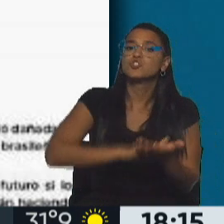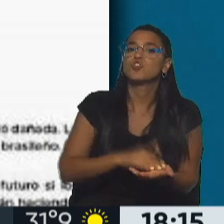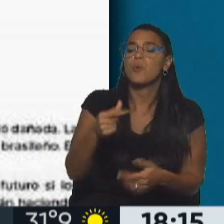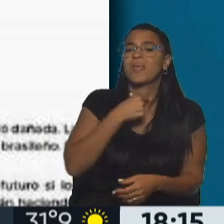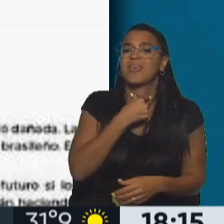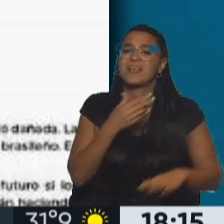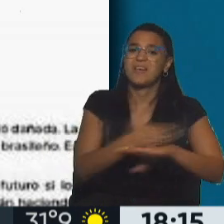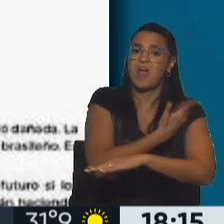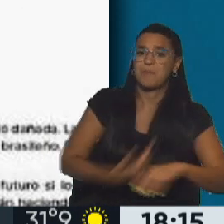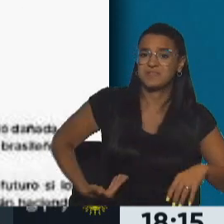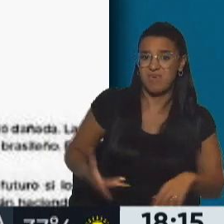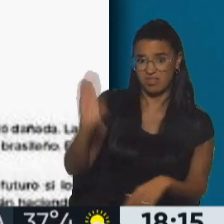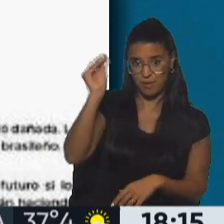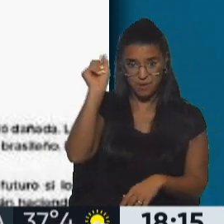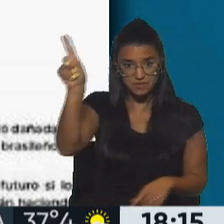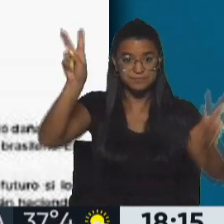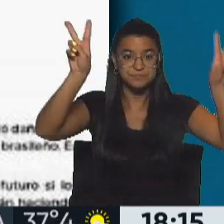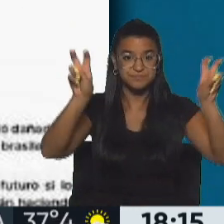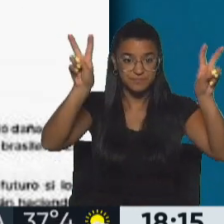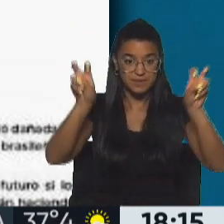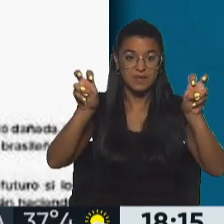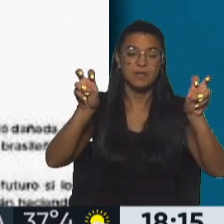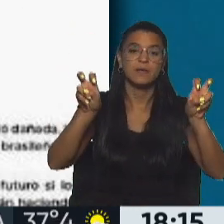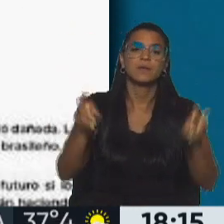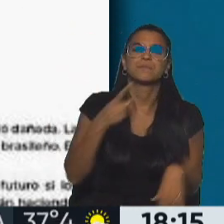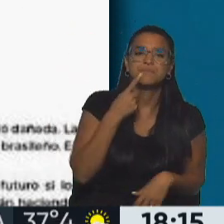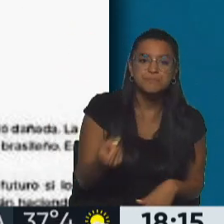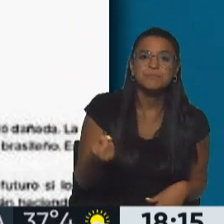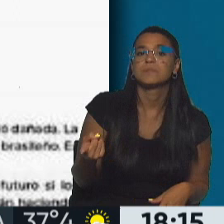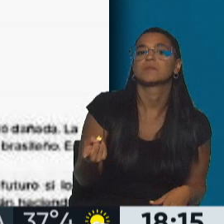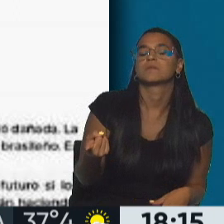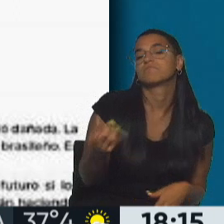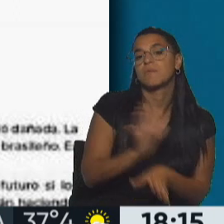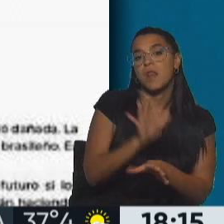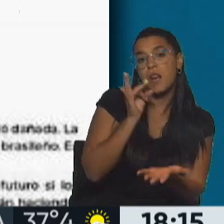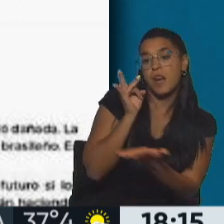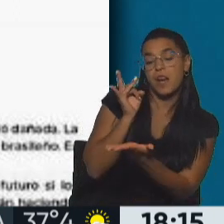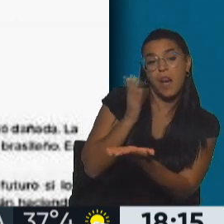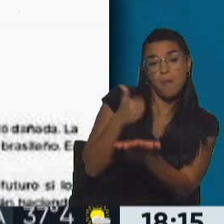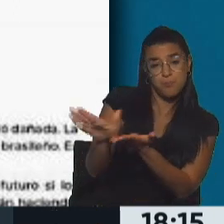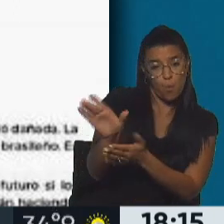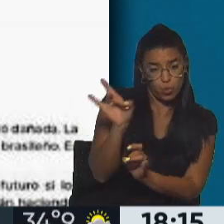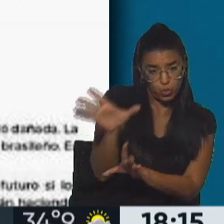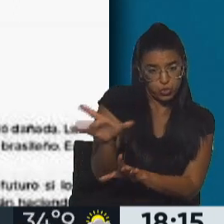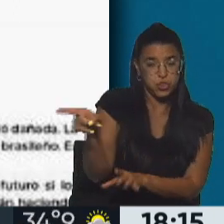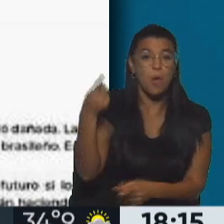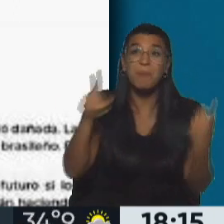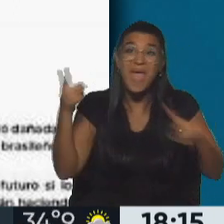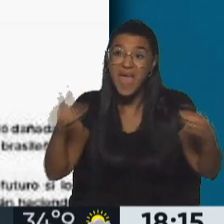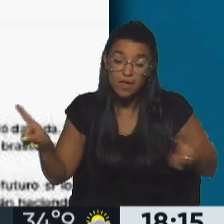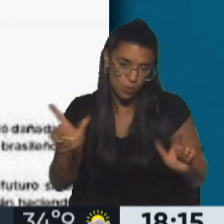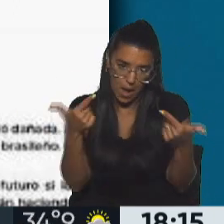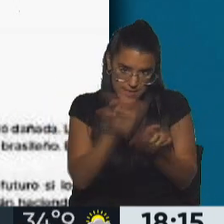de golpe de estado en Brasil en comillas entonces repudio sin perros sobre el intento de golpe en estado en Brasil y